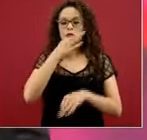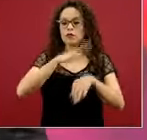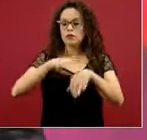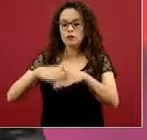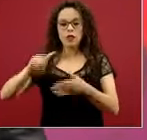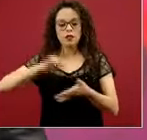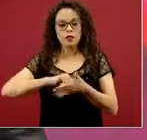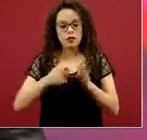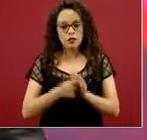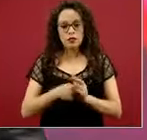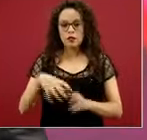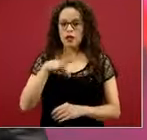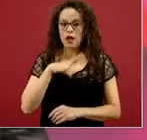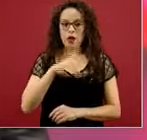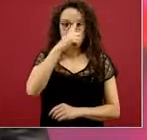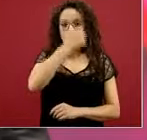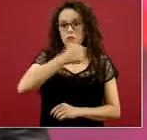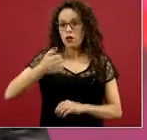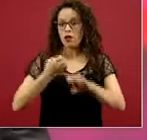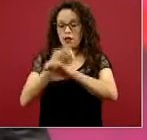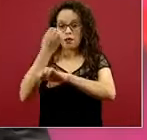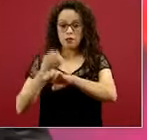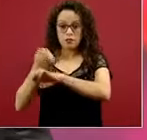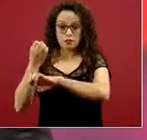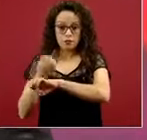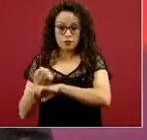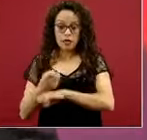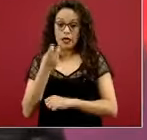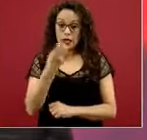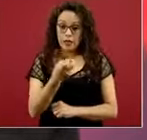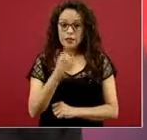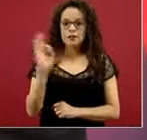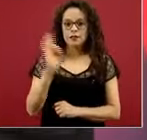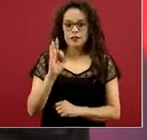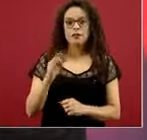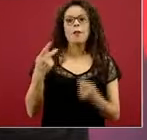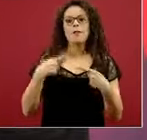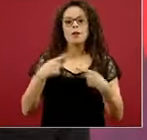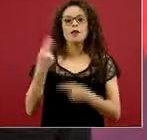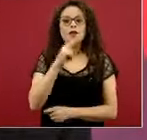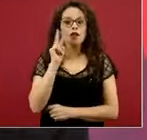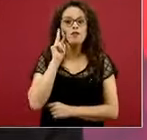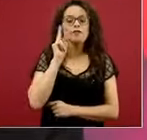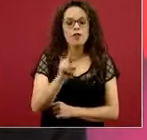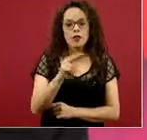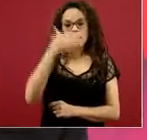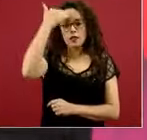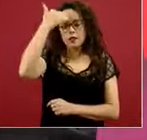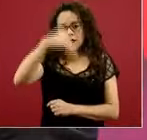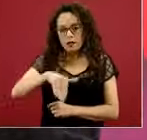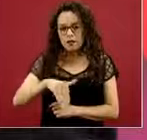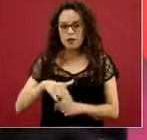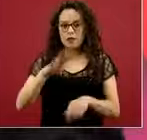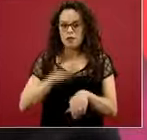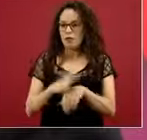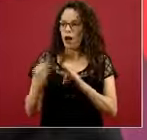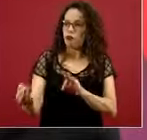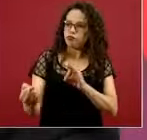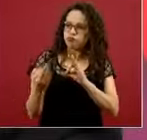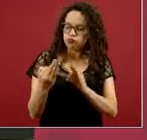técnicos que tengan cada una de las entidades federativas, porque es posiblemente lo que la gente necesita, una cosa mucho más cercana. Posiblemente a